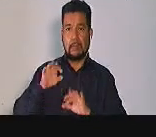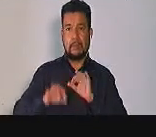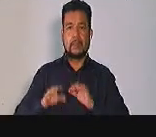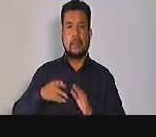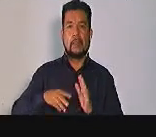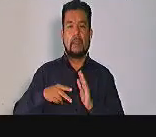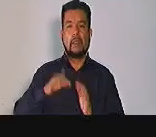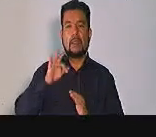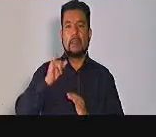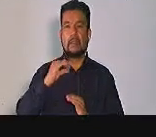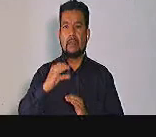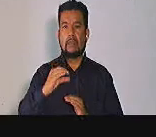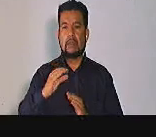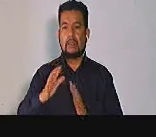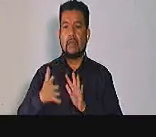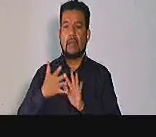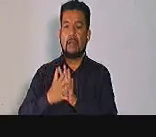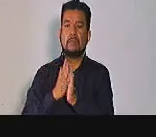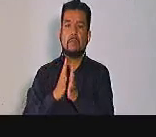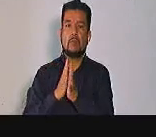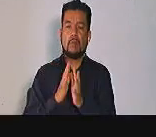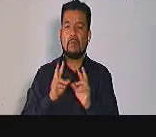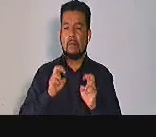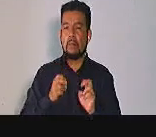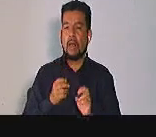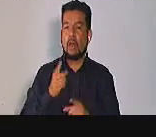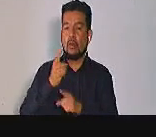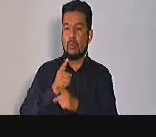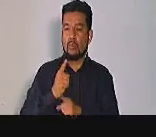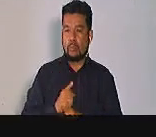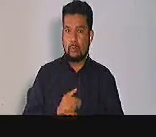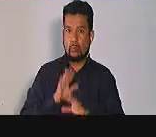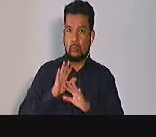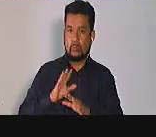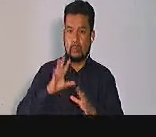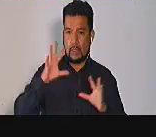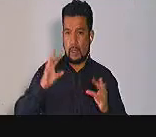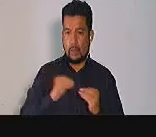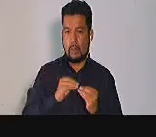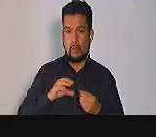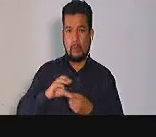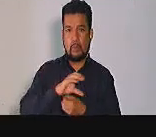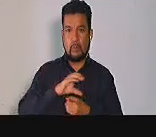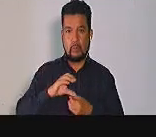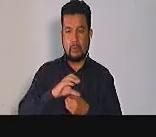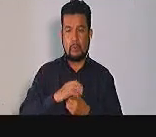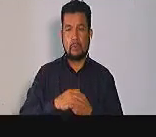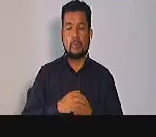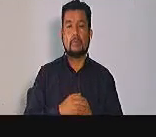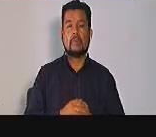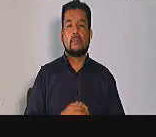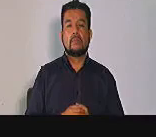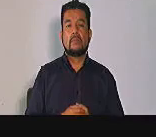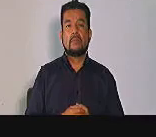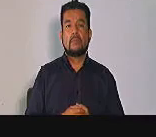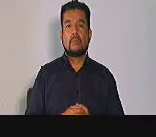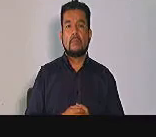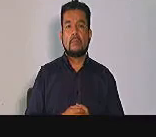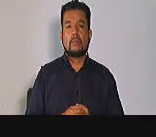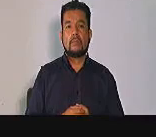da informe del cumplimiento del proyecto del acuerdo municipal.